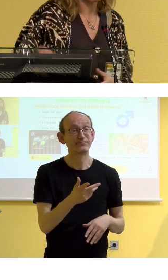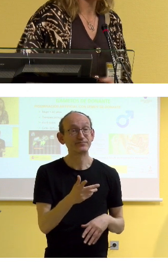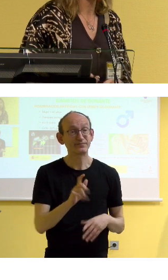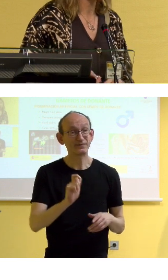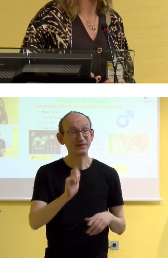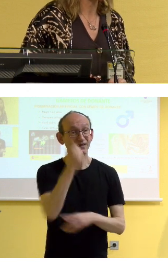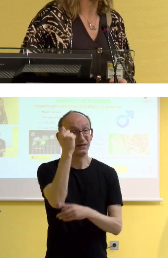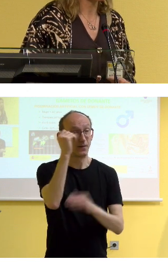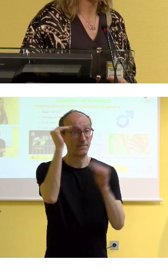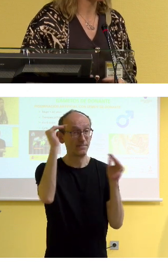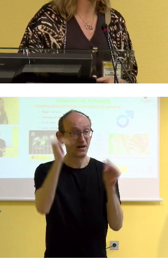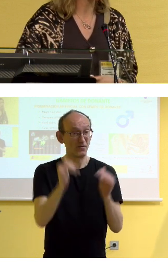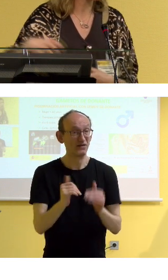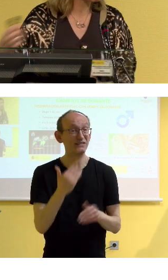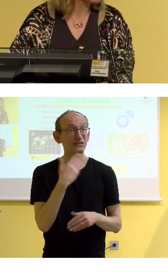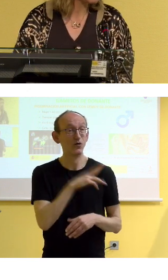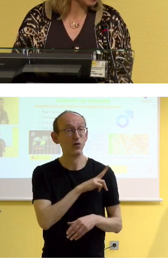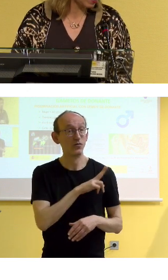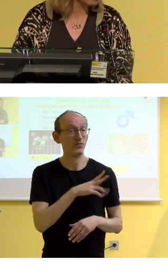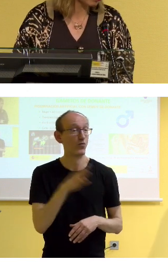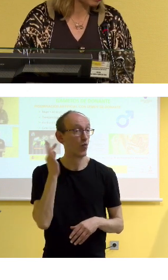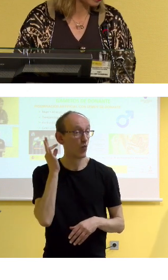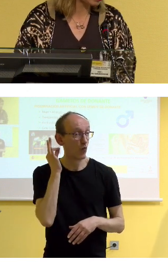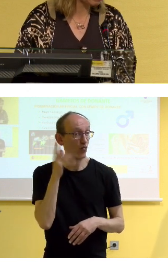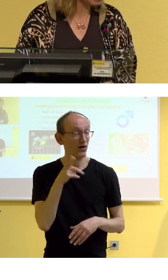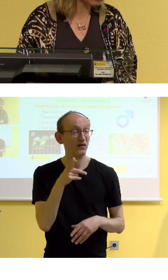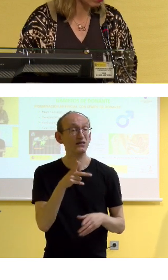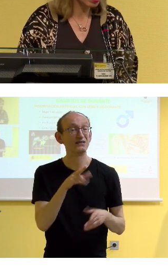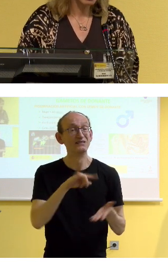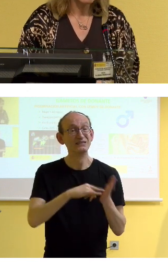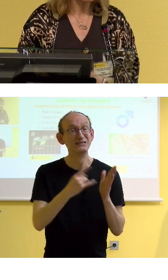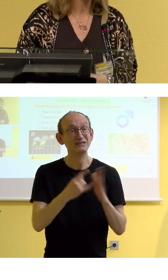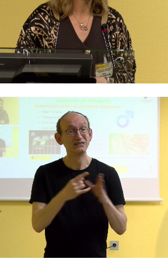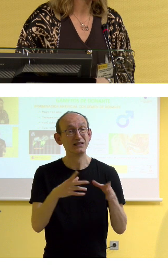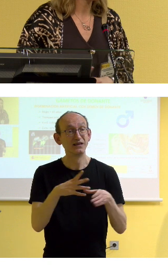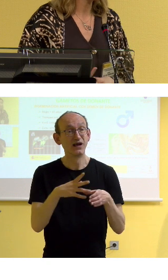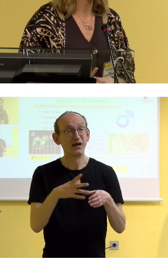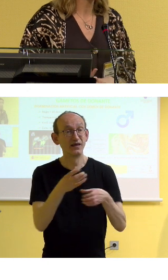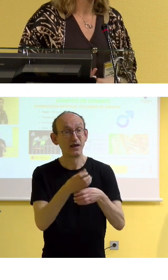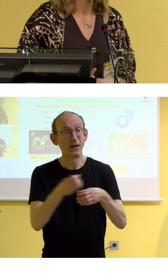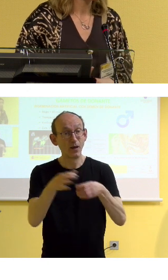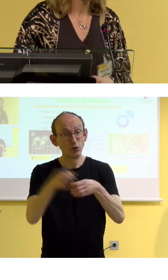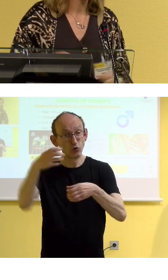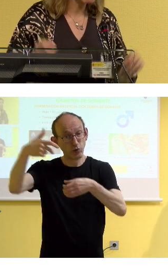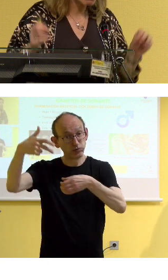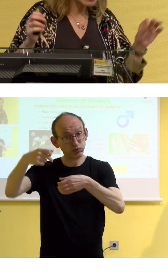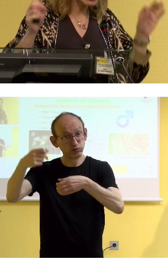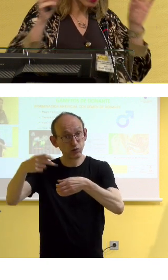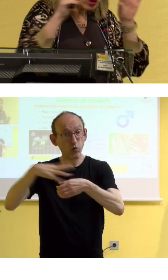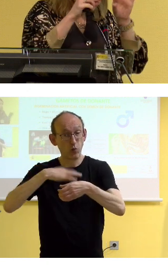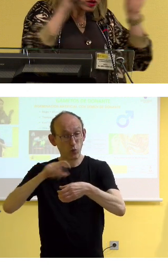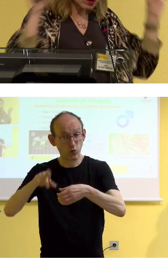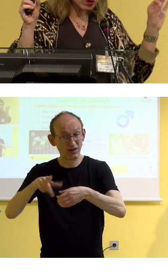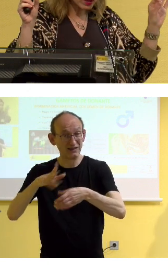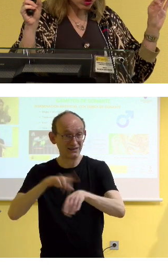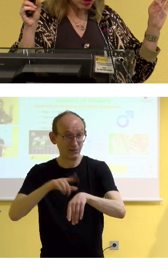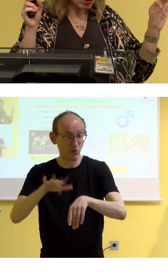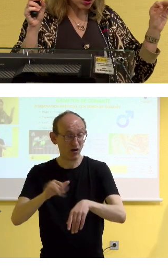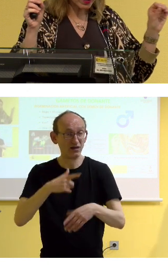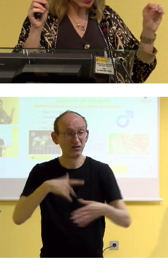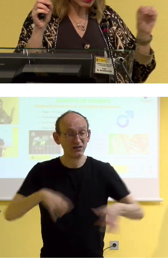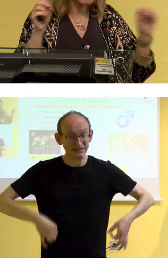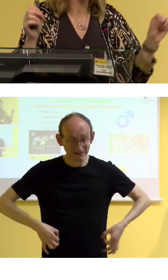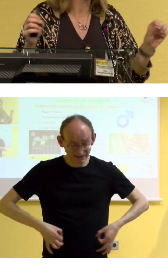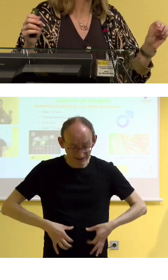así a esa mujer, si no, la podría dar tiempo a hacer una técnica de fecundación in vitro. Es imprescindible que las trompas, que es lo que une el útero con